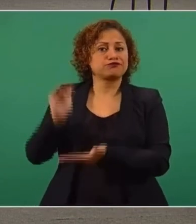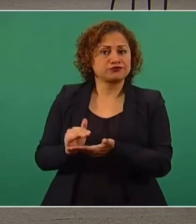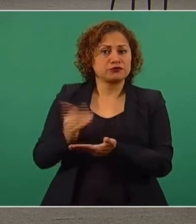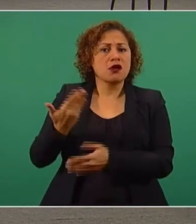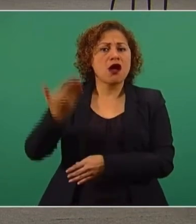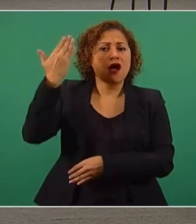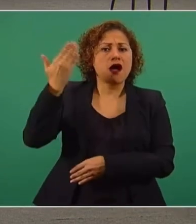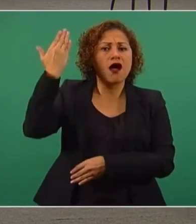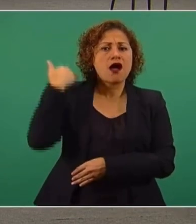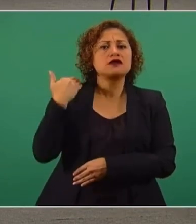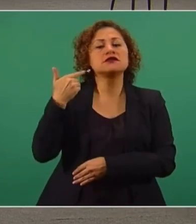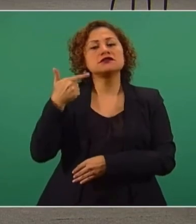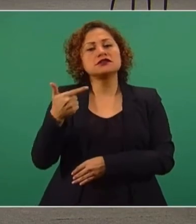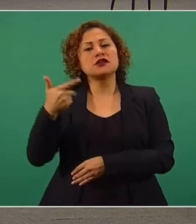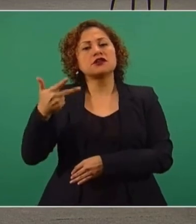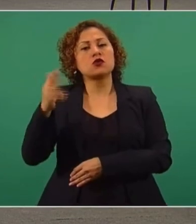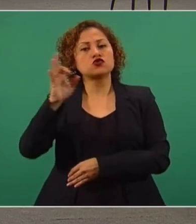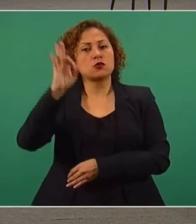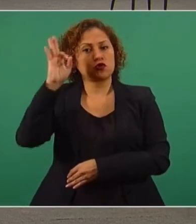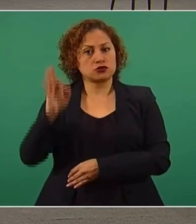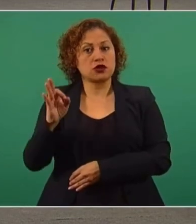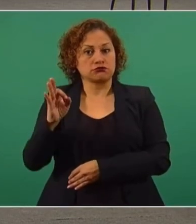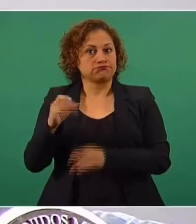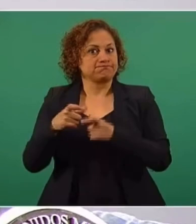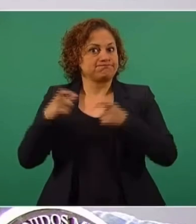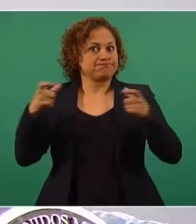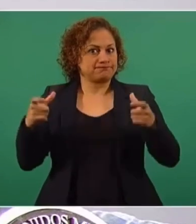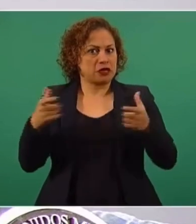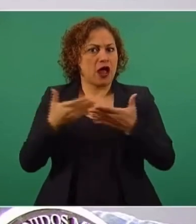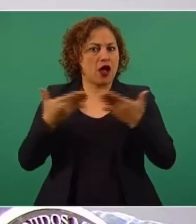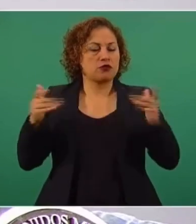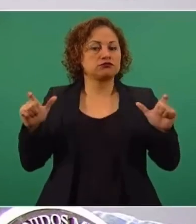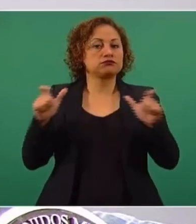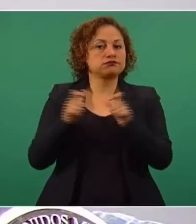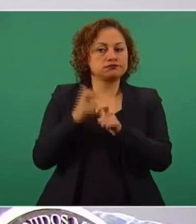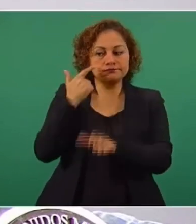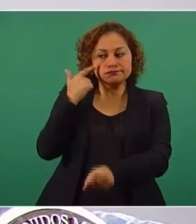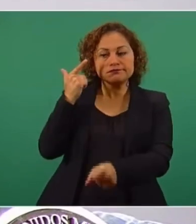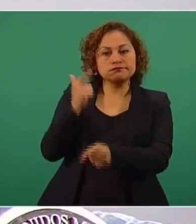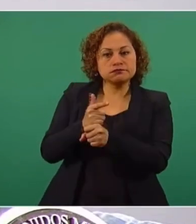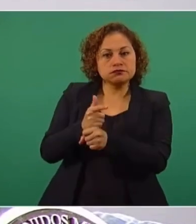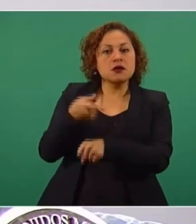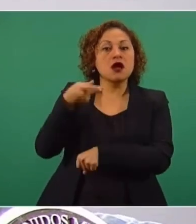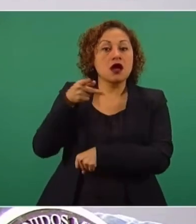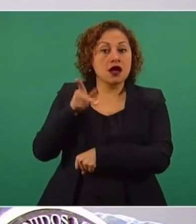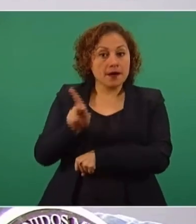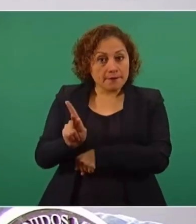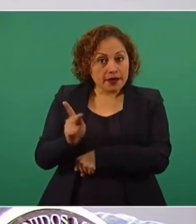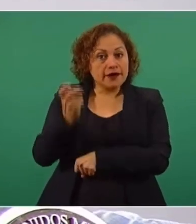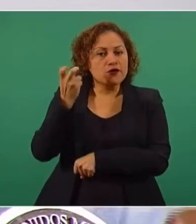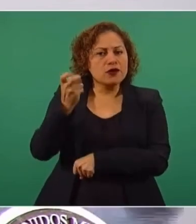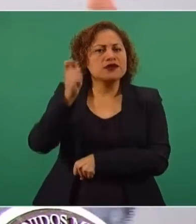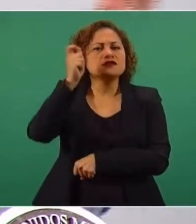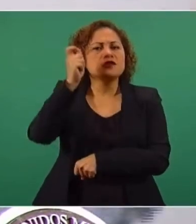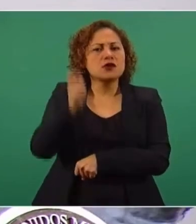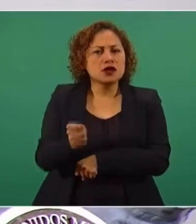7 o incluso 8%. Y aunque parece un porcentaje menor, habla de una carga significativa